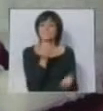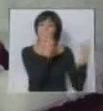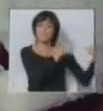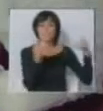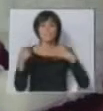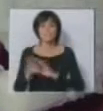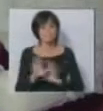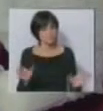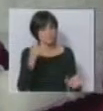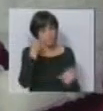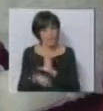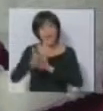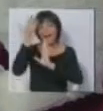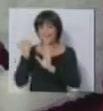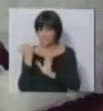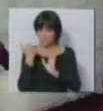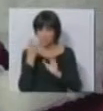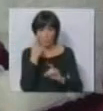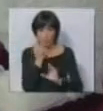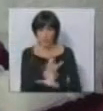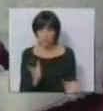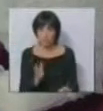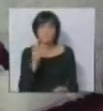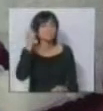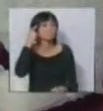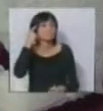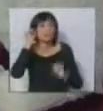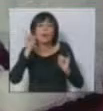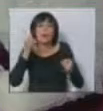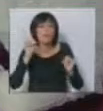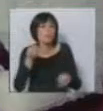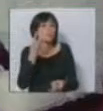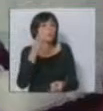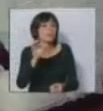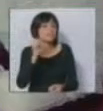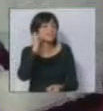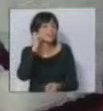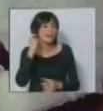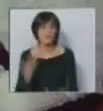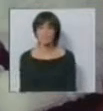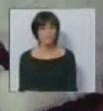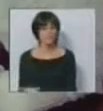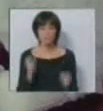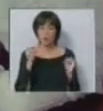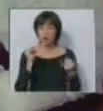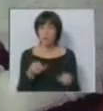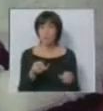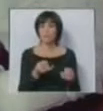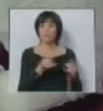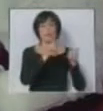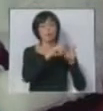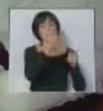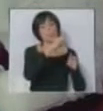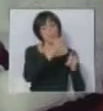perfil antes de conocerla a ella. Sonó, claro. Estamos hablando de un chico de 20 años. Sí, es chiquito. Es muy chico, Wanda es bastante